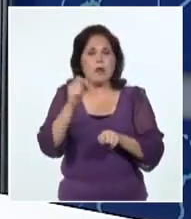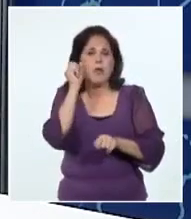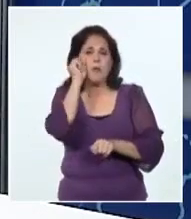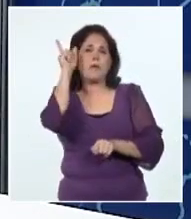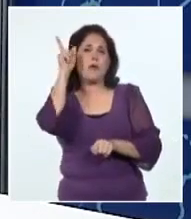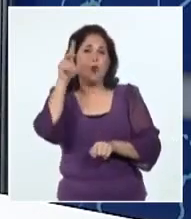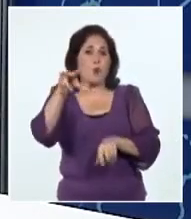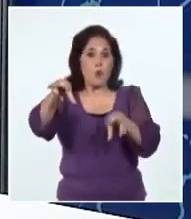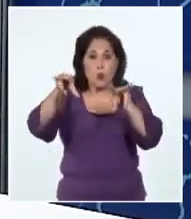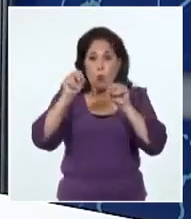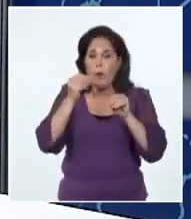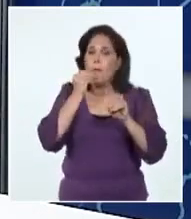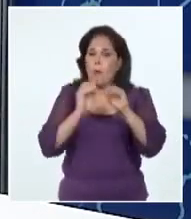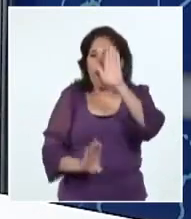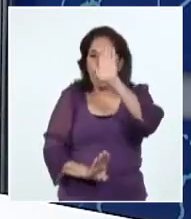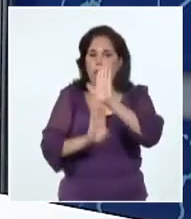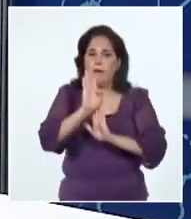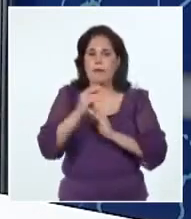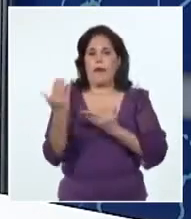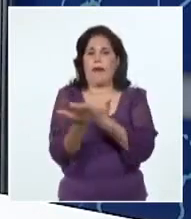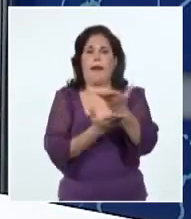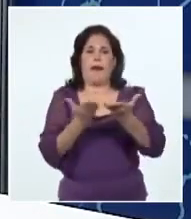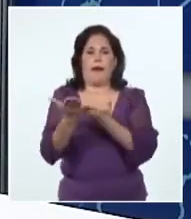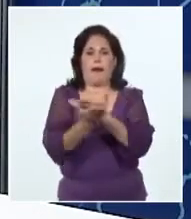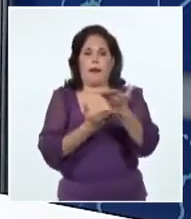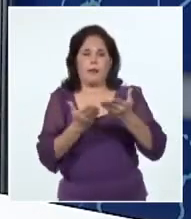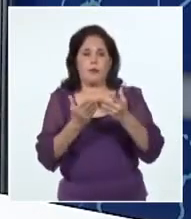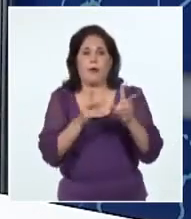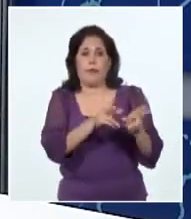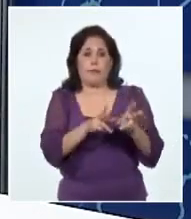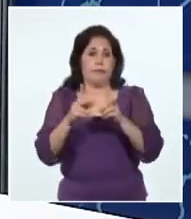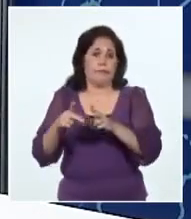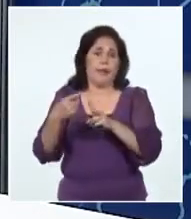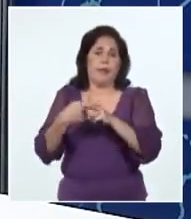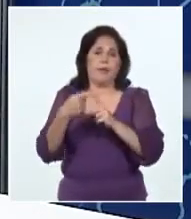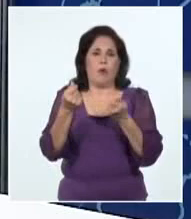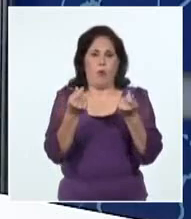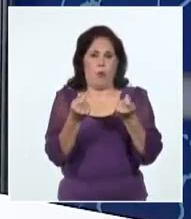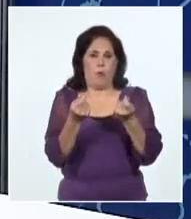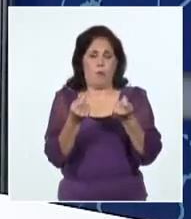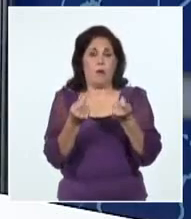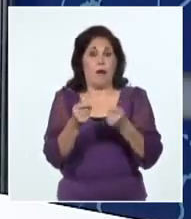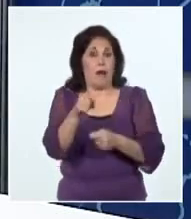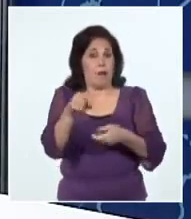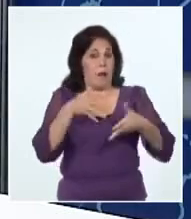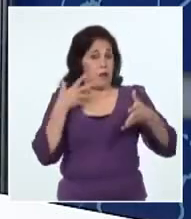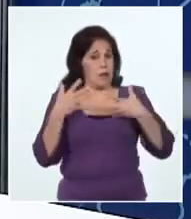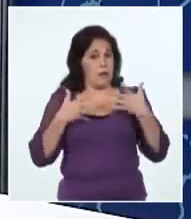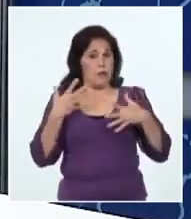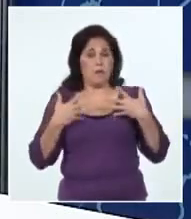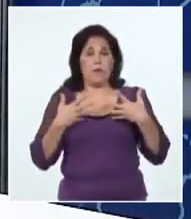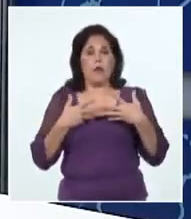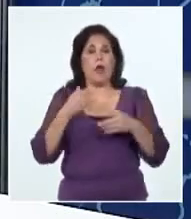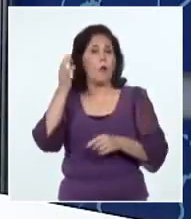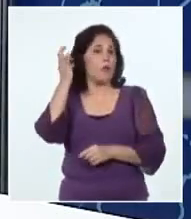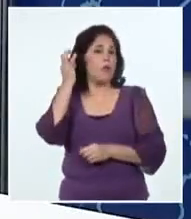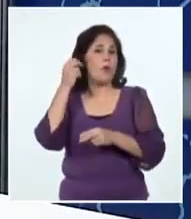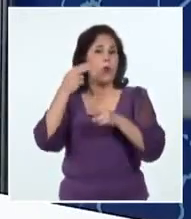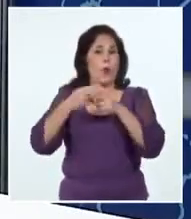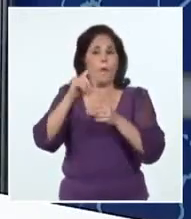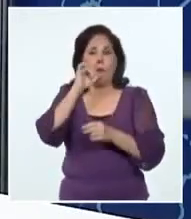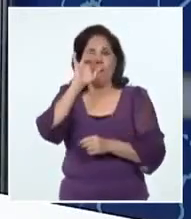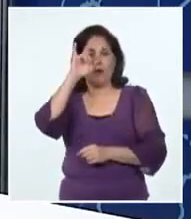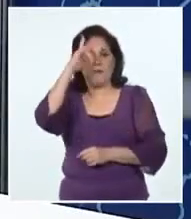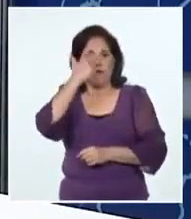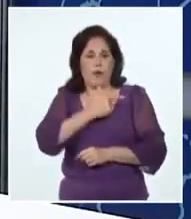experimento que permita avanzar en la gestión editorial y económica del sector. Presidieron la actividad Bolivia Tamara Cruz, funcionaria